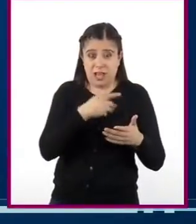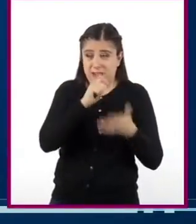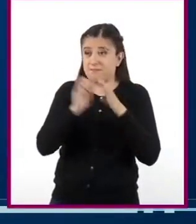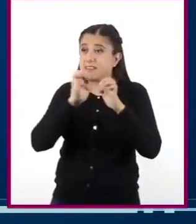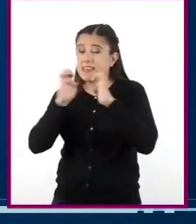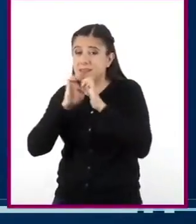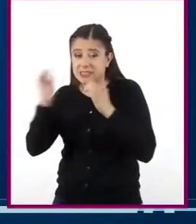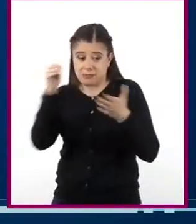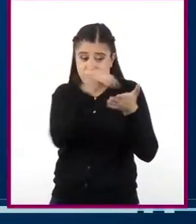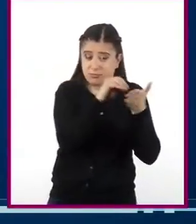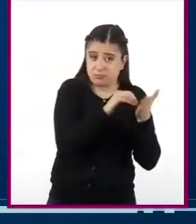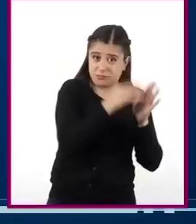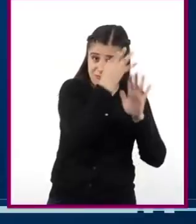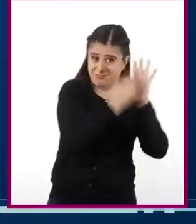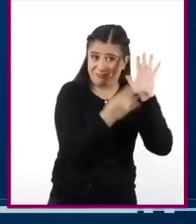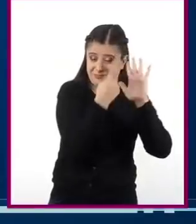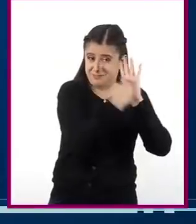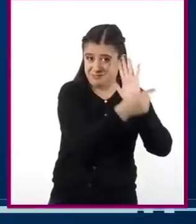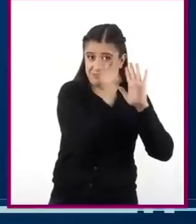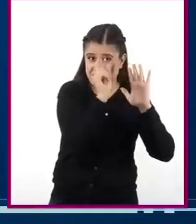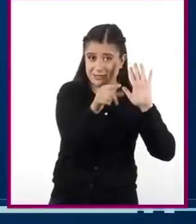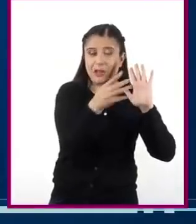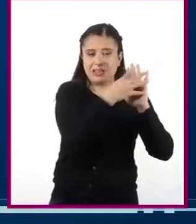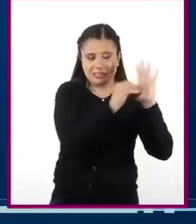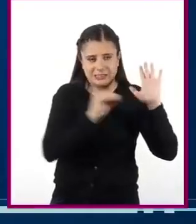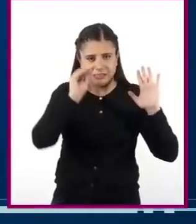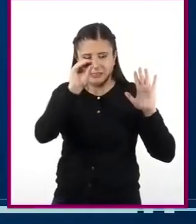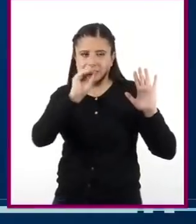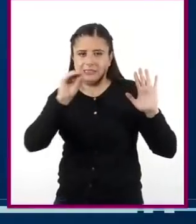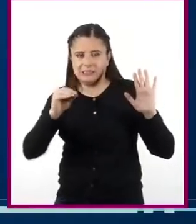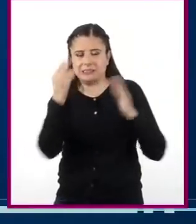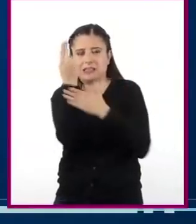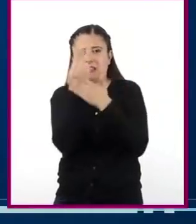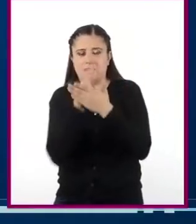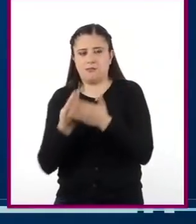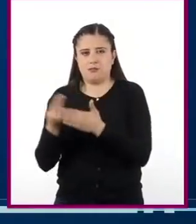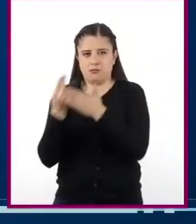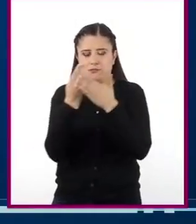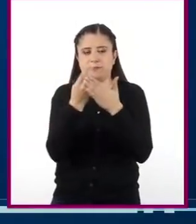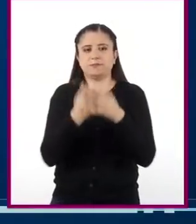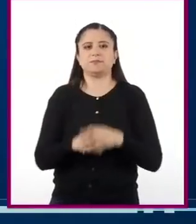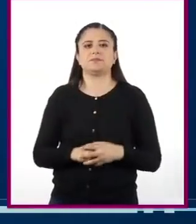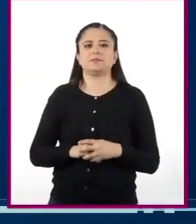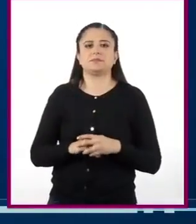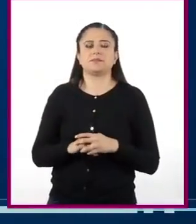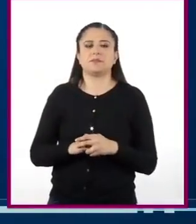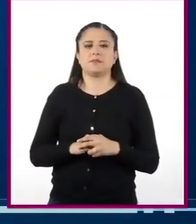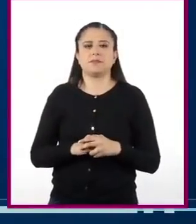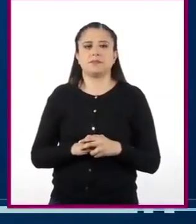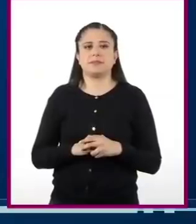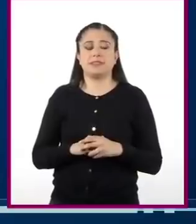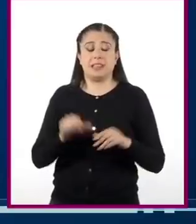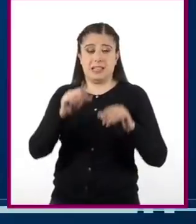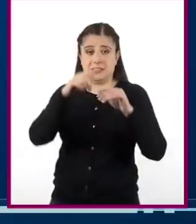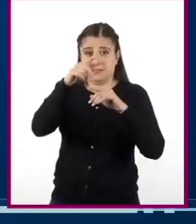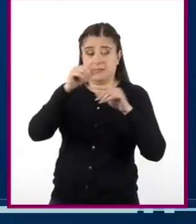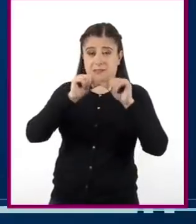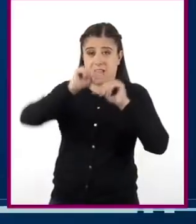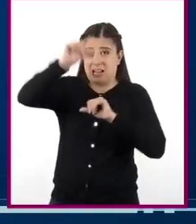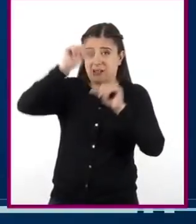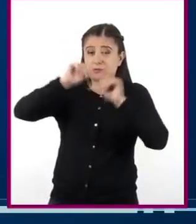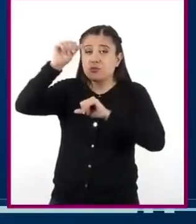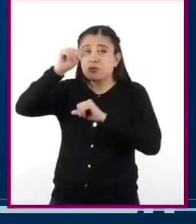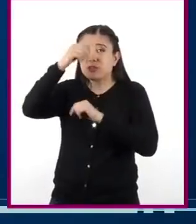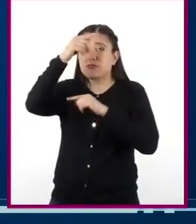cada columna se forma estableciendo intervalos o clases con la misma amplitud. Y la altura de las columnas